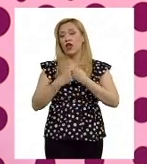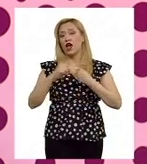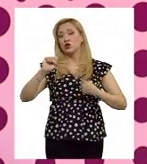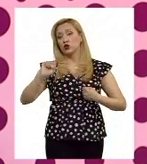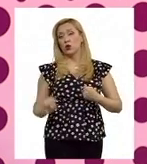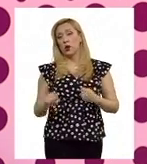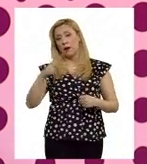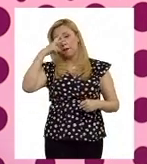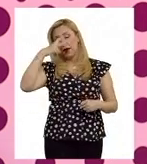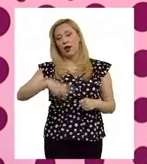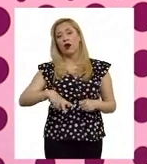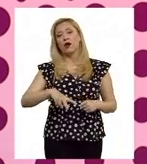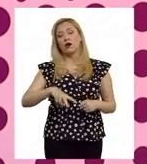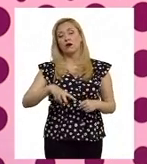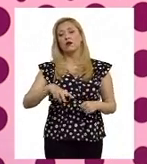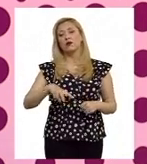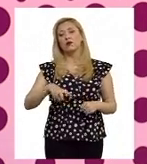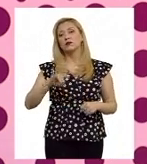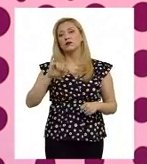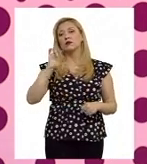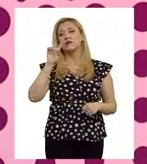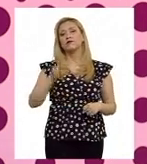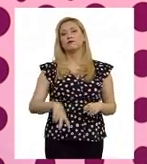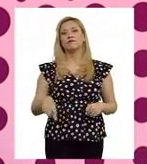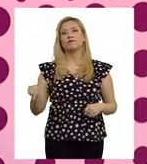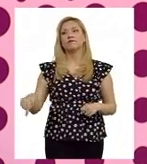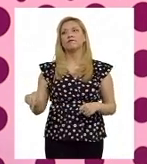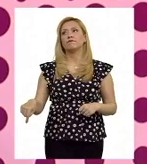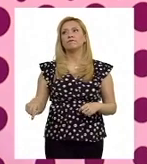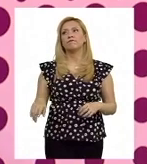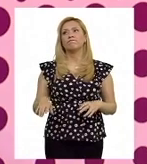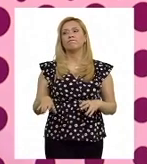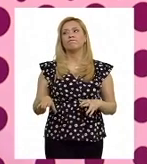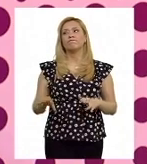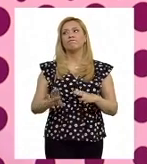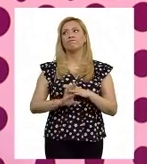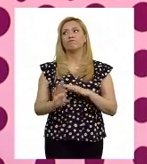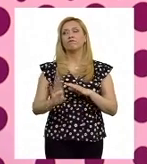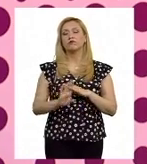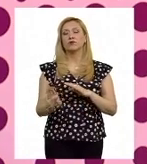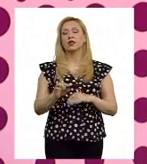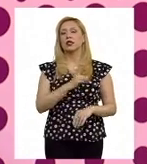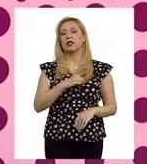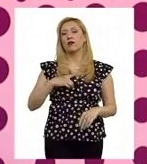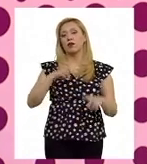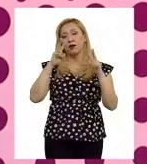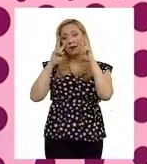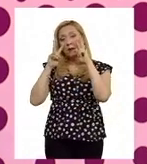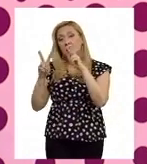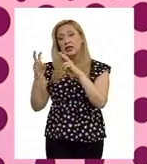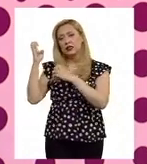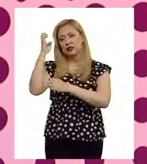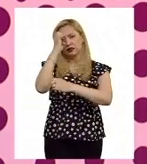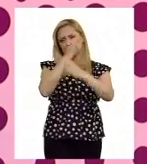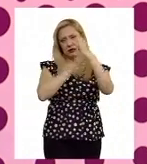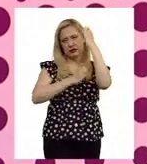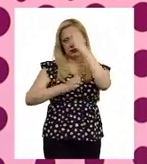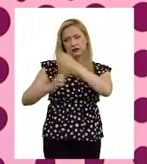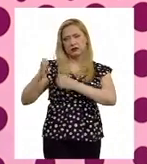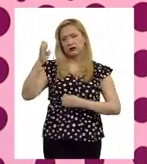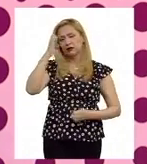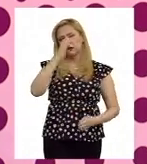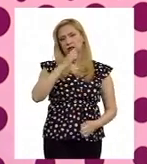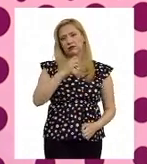país está siendo claramente una migración que hay que analizarlo con tintes y con un